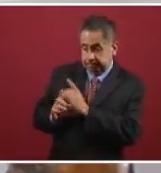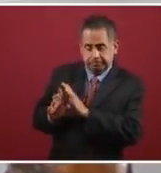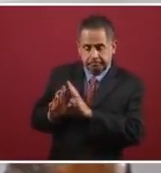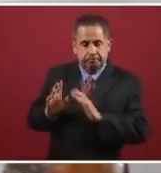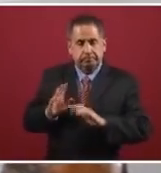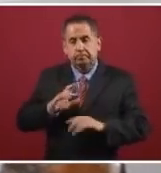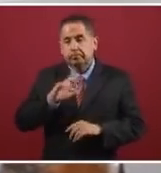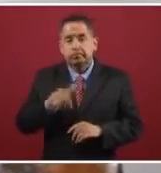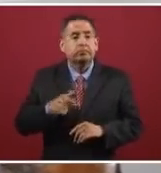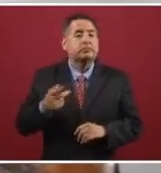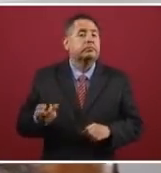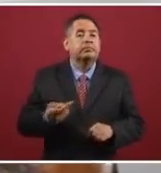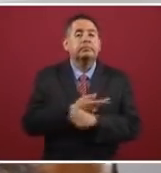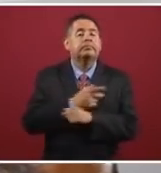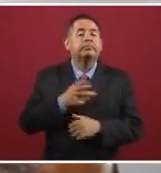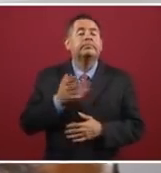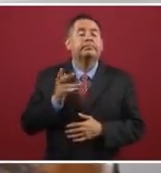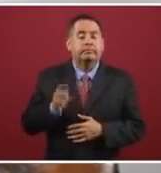Y